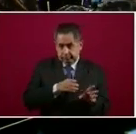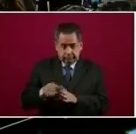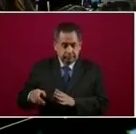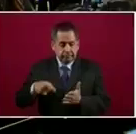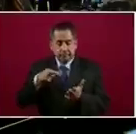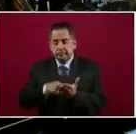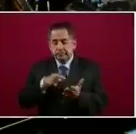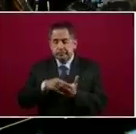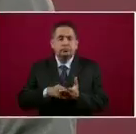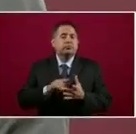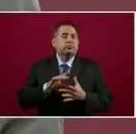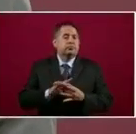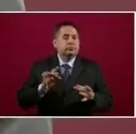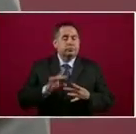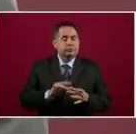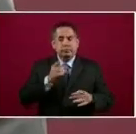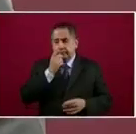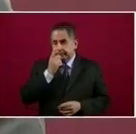estamos